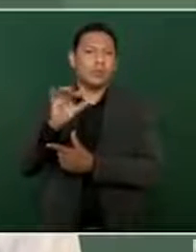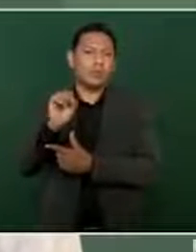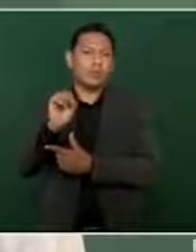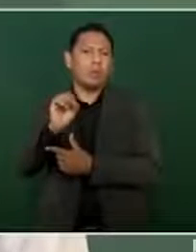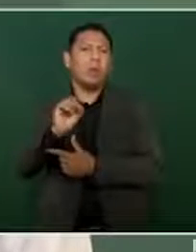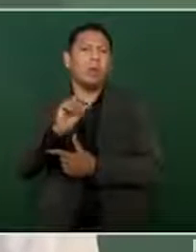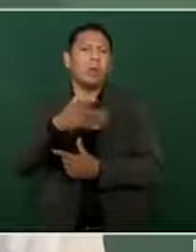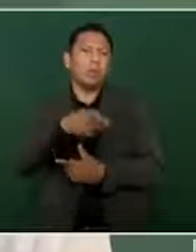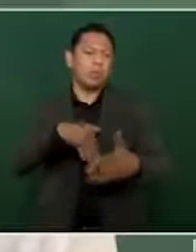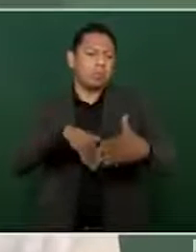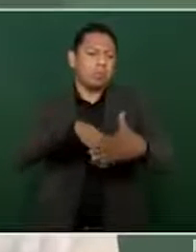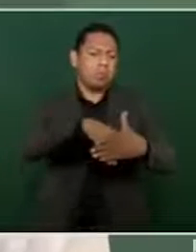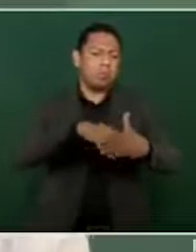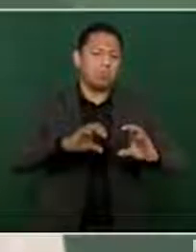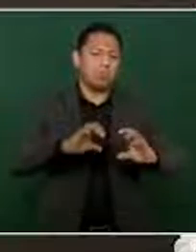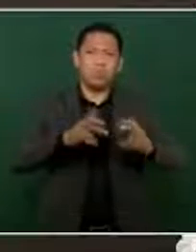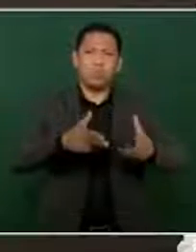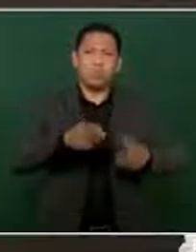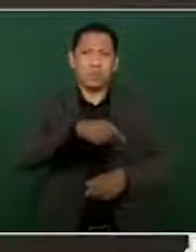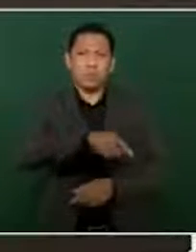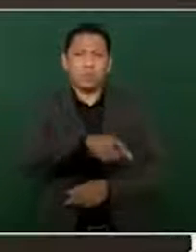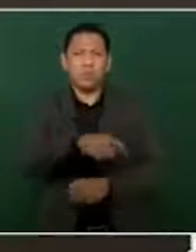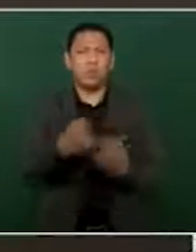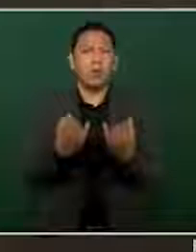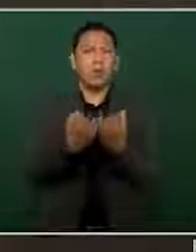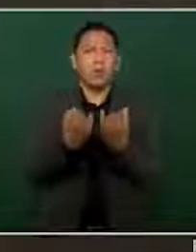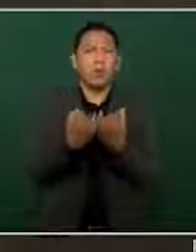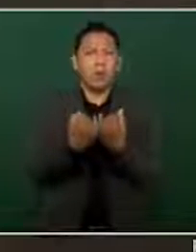y se están